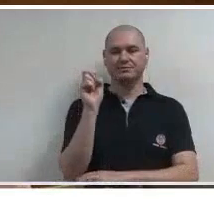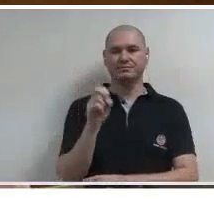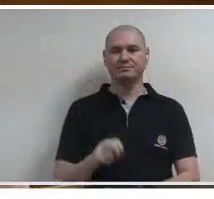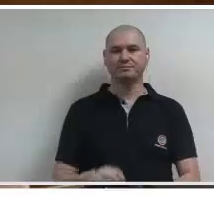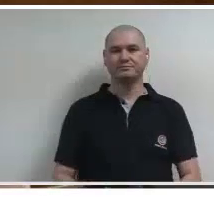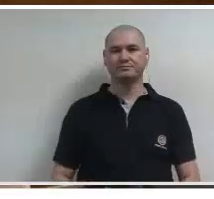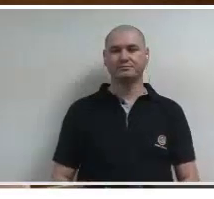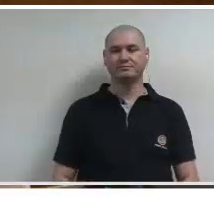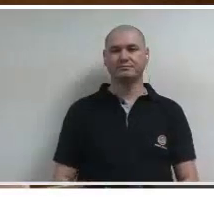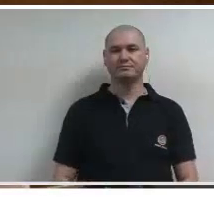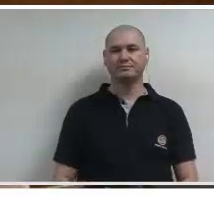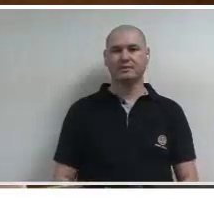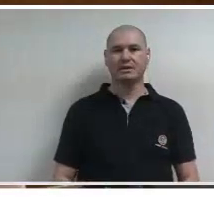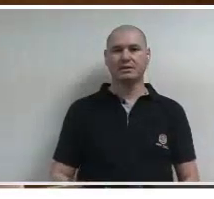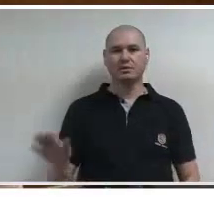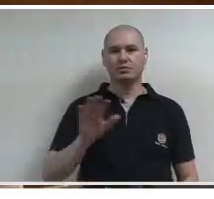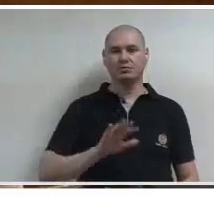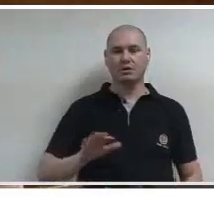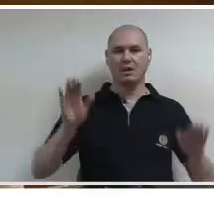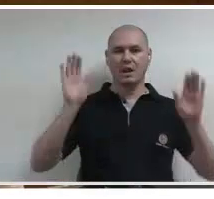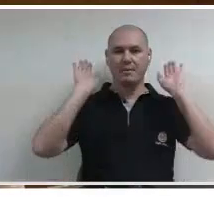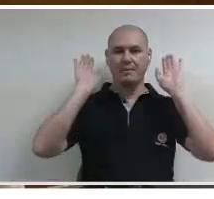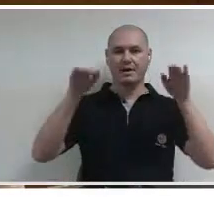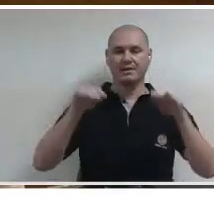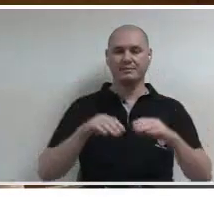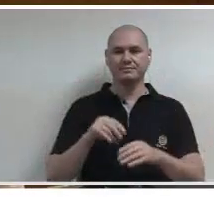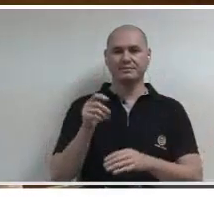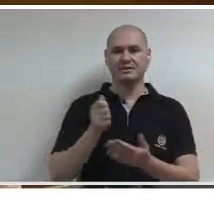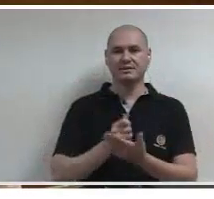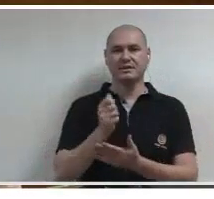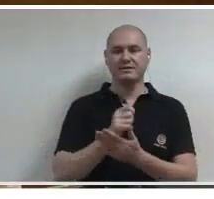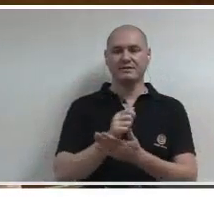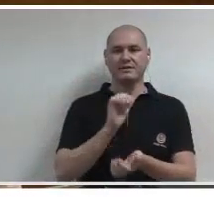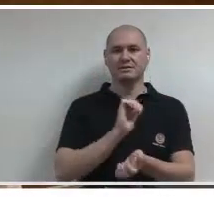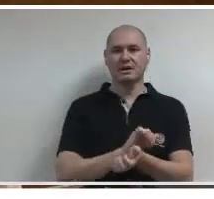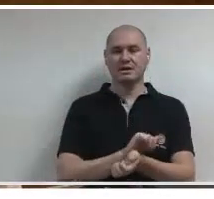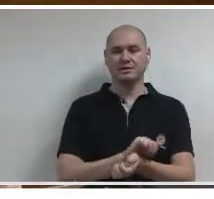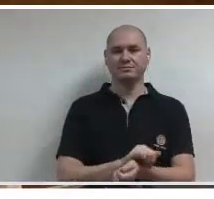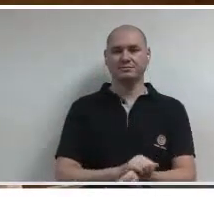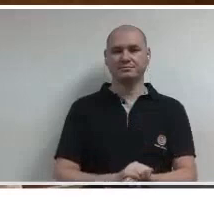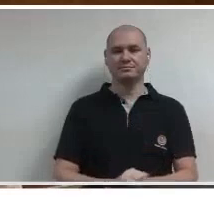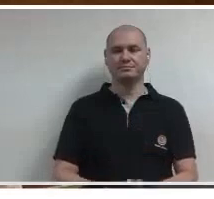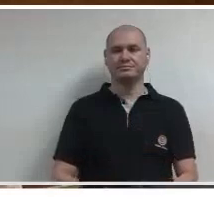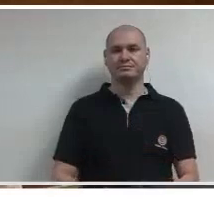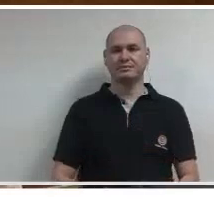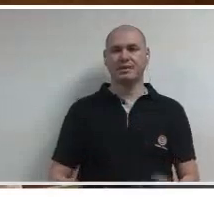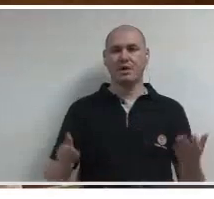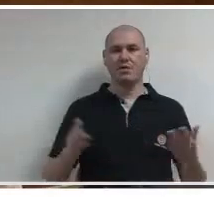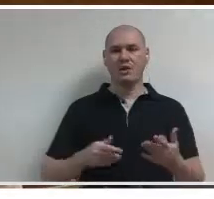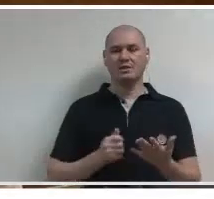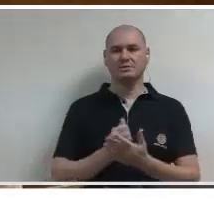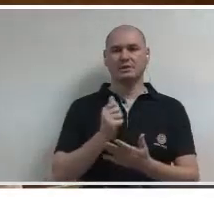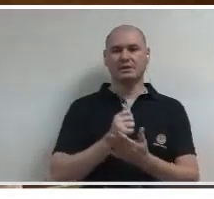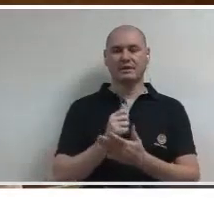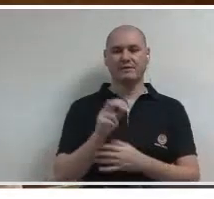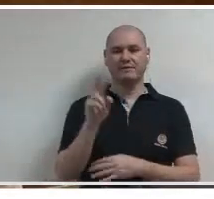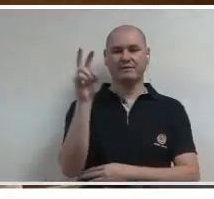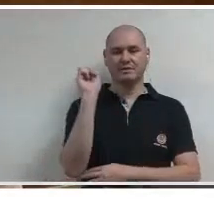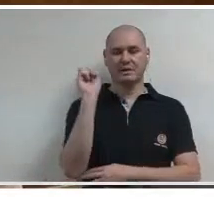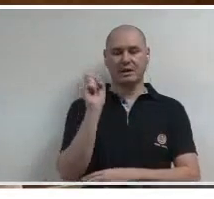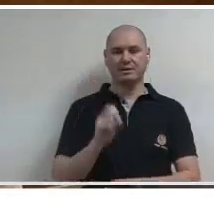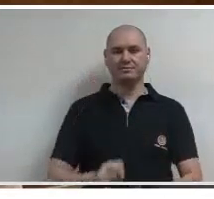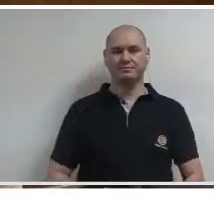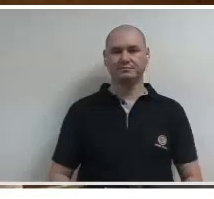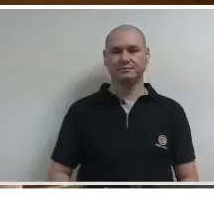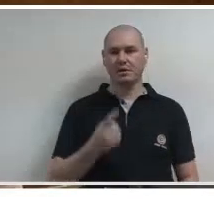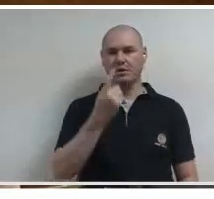secretaria fiscal Unidad Penal 1, Fiscalía Zonal Lambarepe, asistente fiscal Unidad Penal, Fiscalía Zonal, ja,